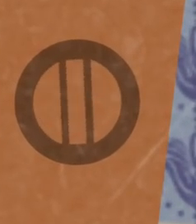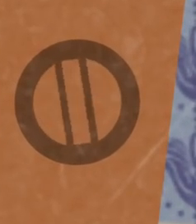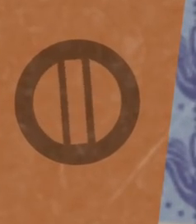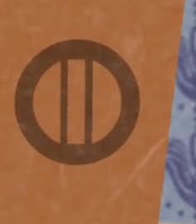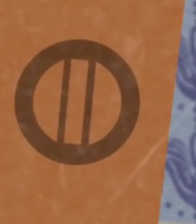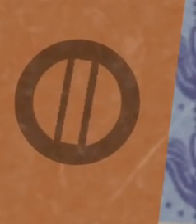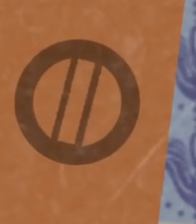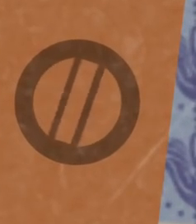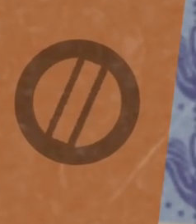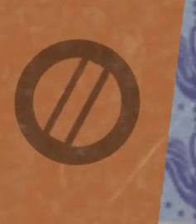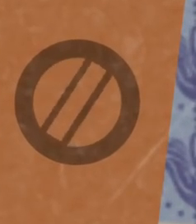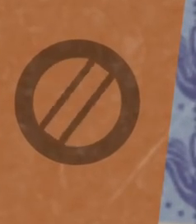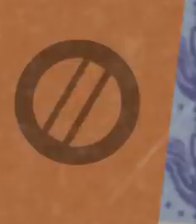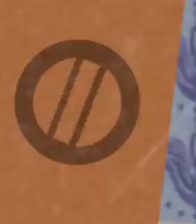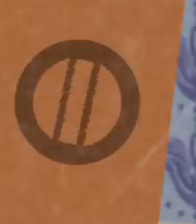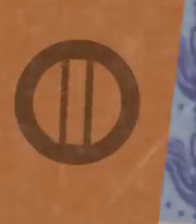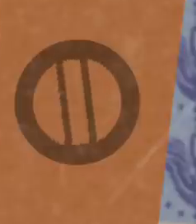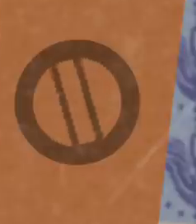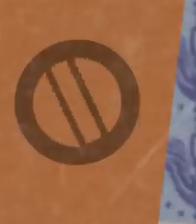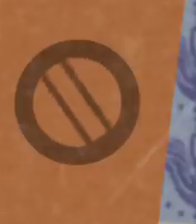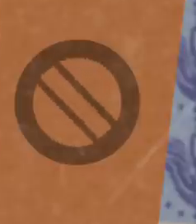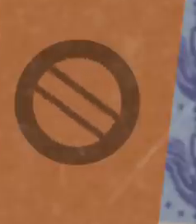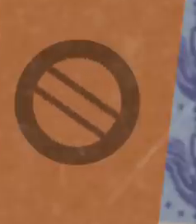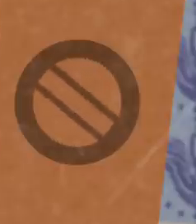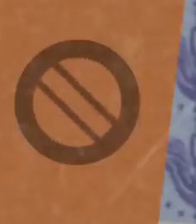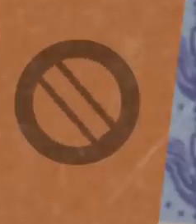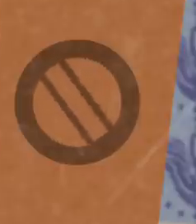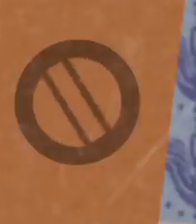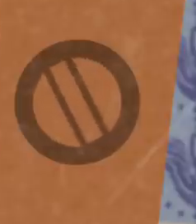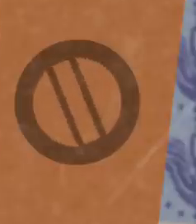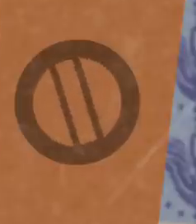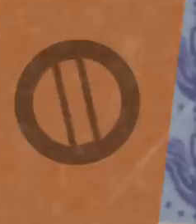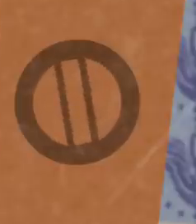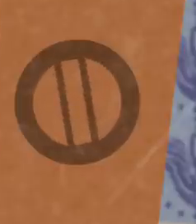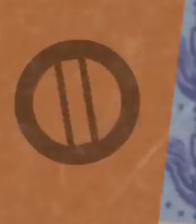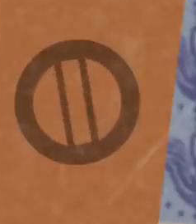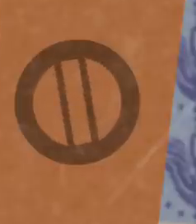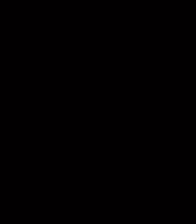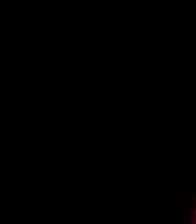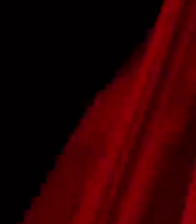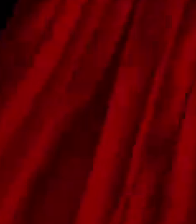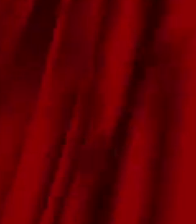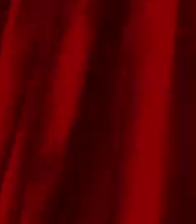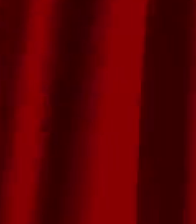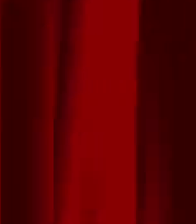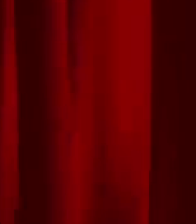paisanos de Nueva York, los que trabajan, viven en Nueva York, y a todos los paisanos en Estados Unidos.